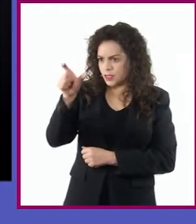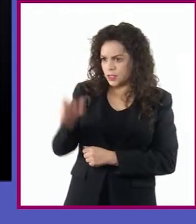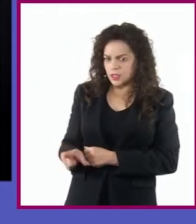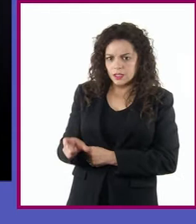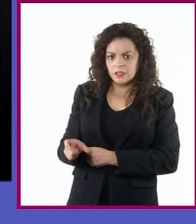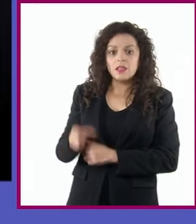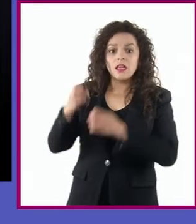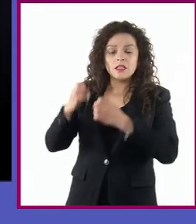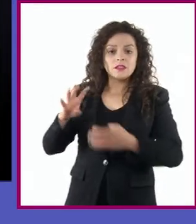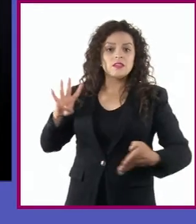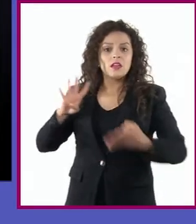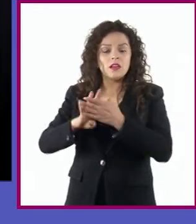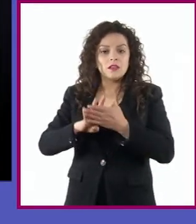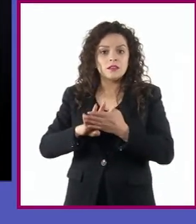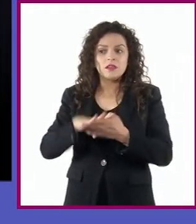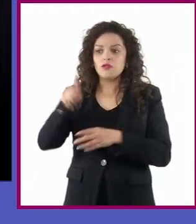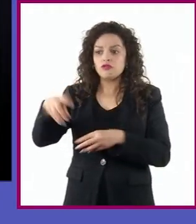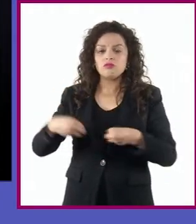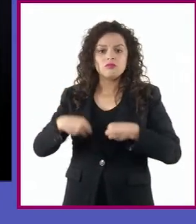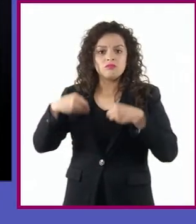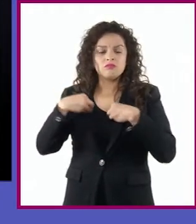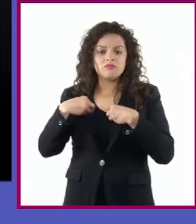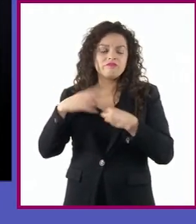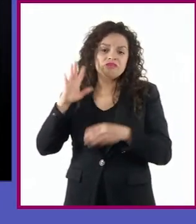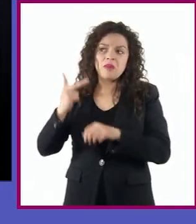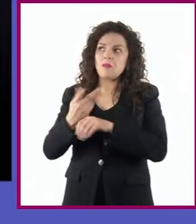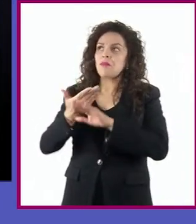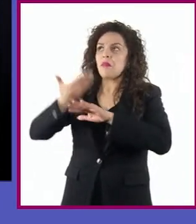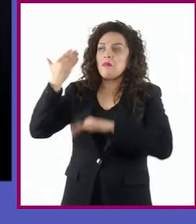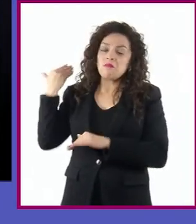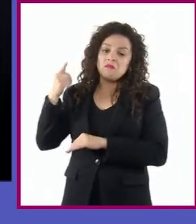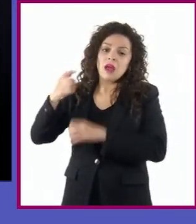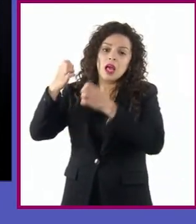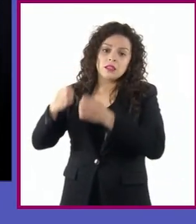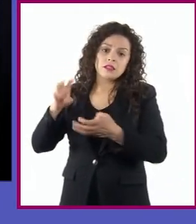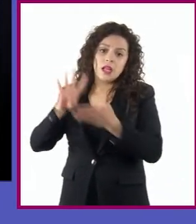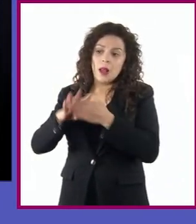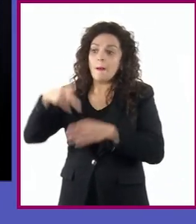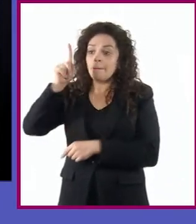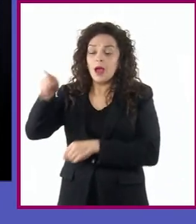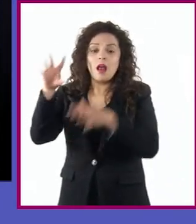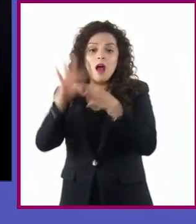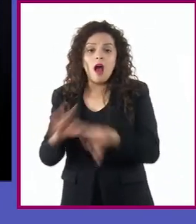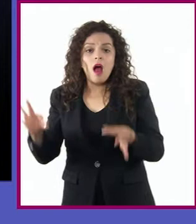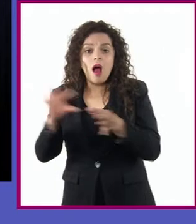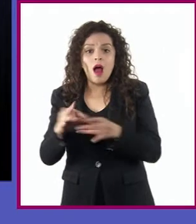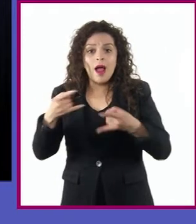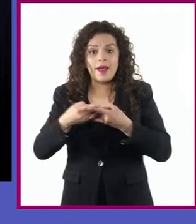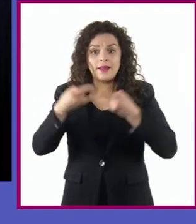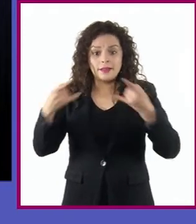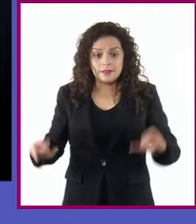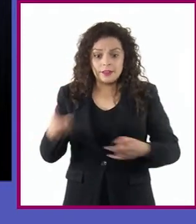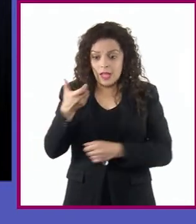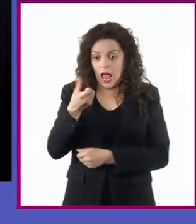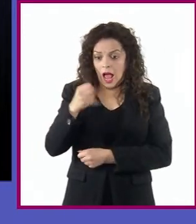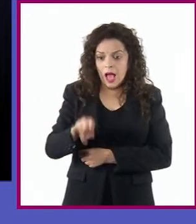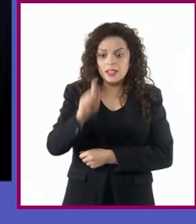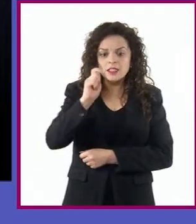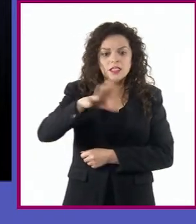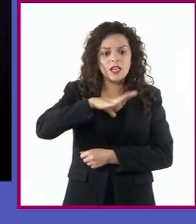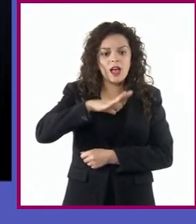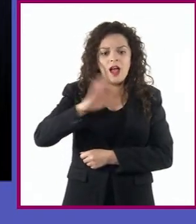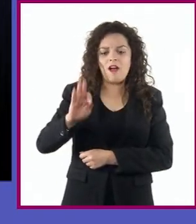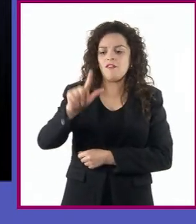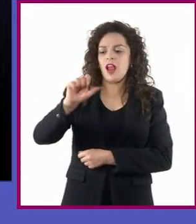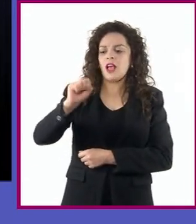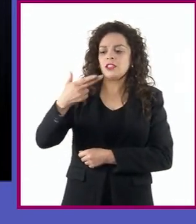un crimen que cometió en el pasado y se dispone a narrarnos una historia. De este modo, en el relato se produce un flashback,